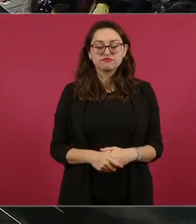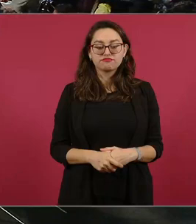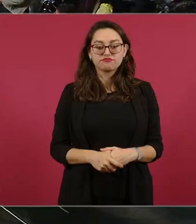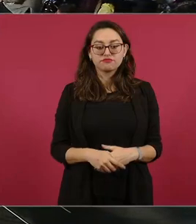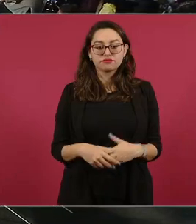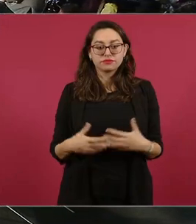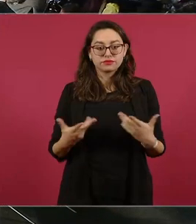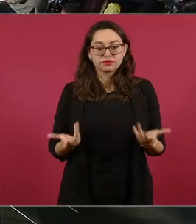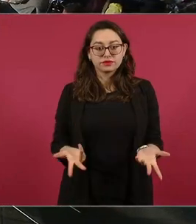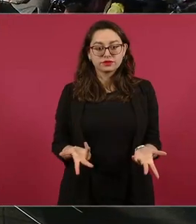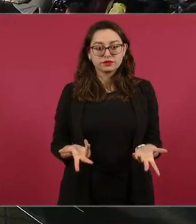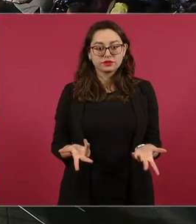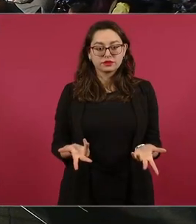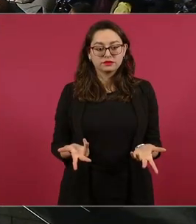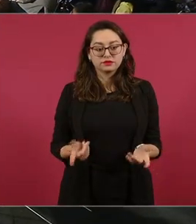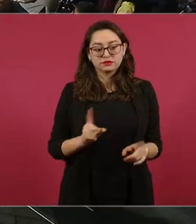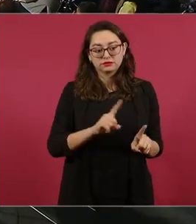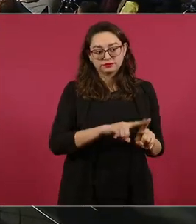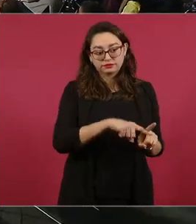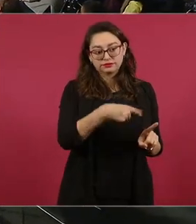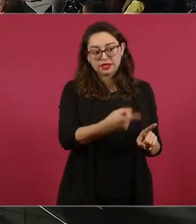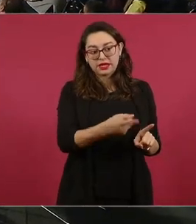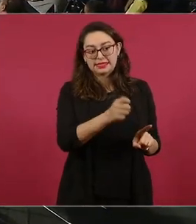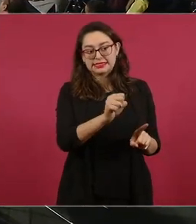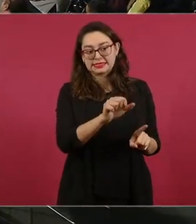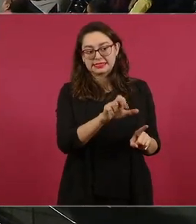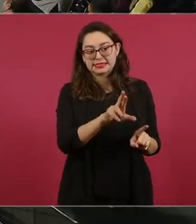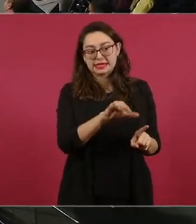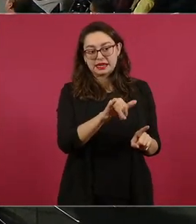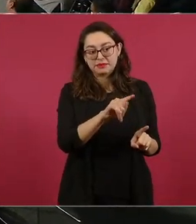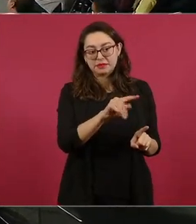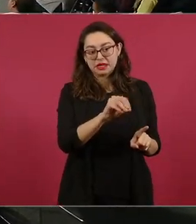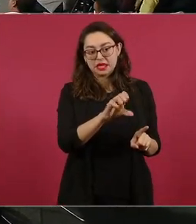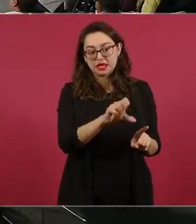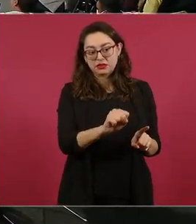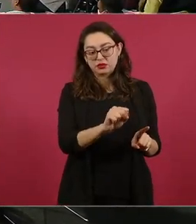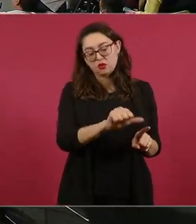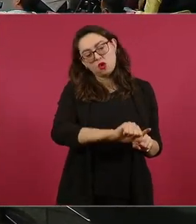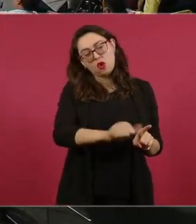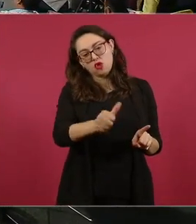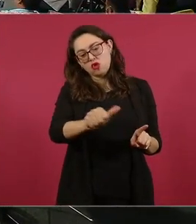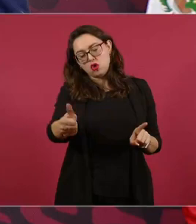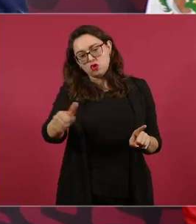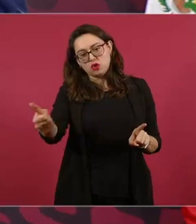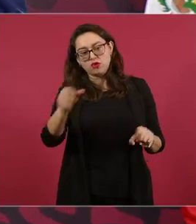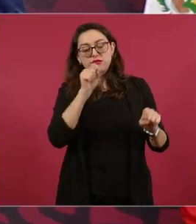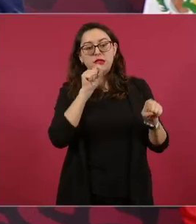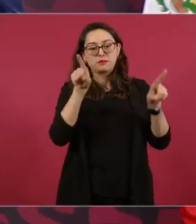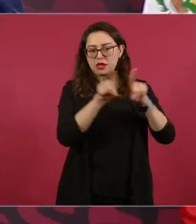de Sarmientos, ¿quién otro? ¿Quiénes otros?